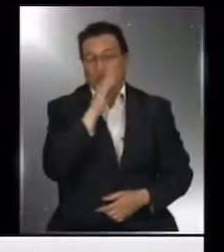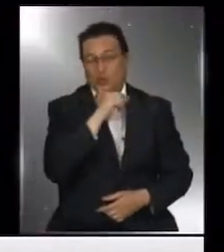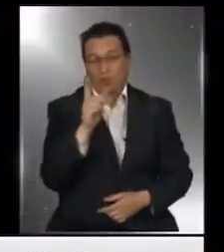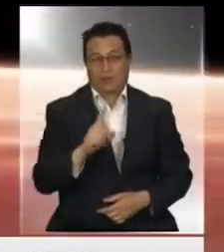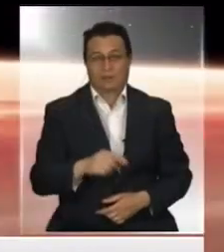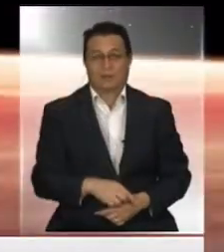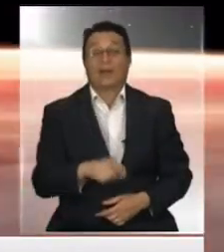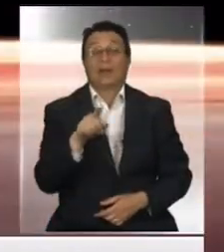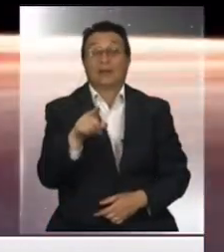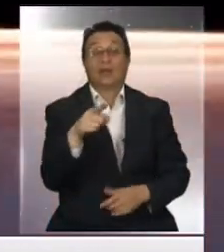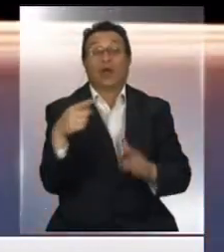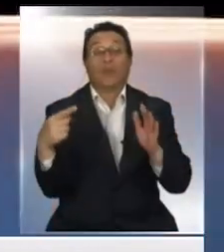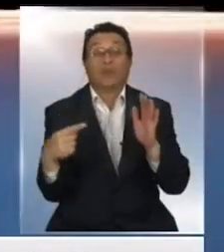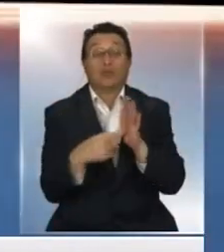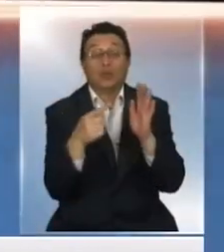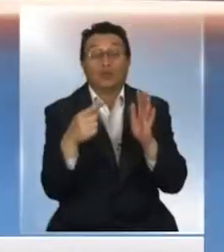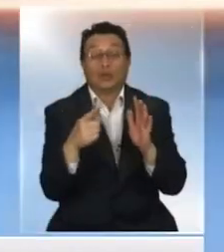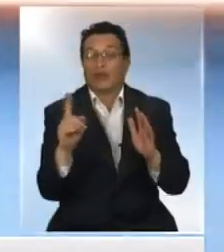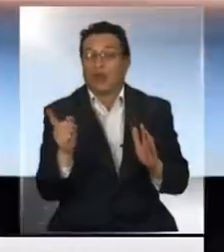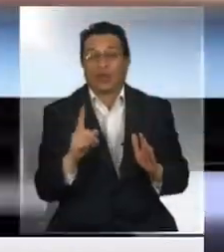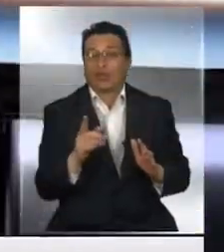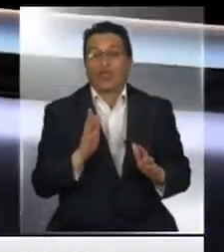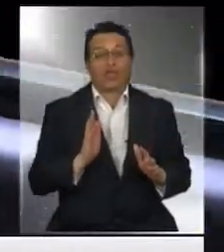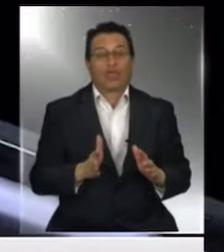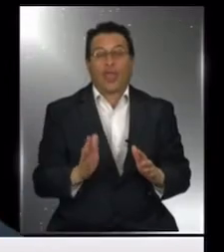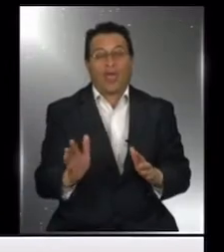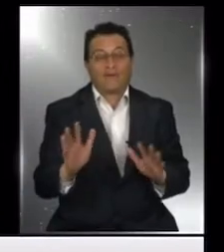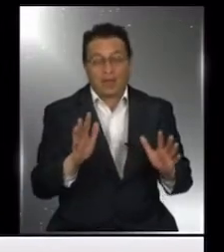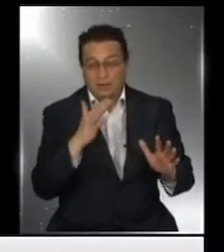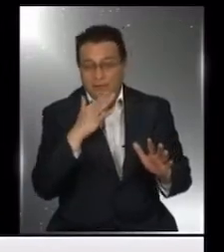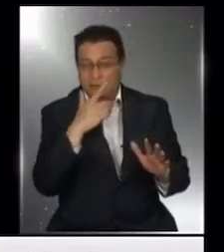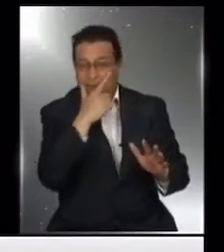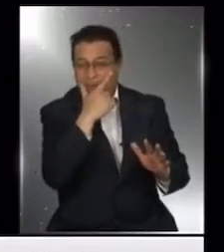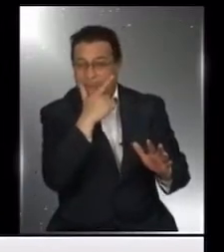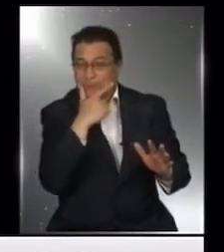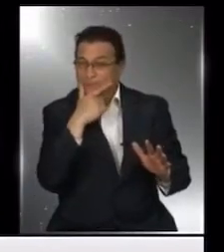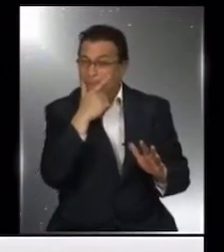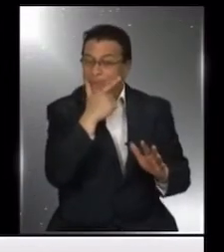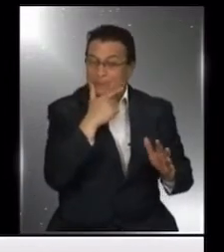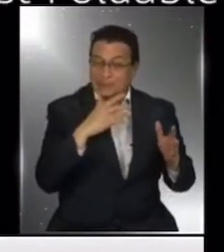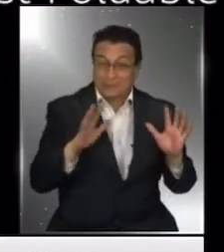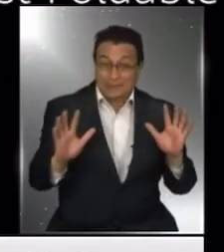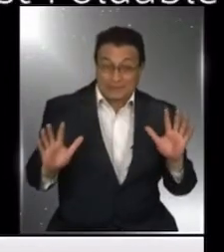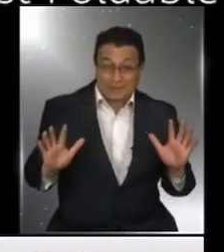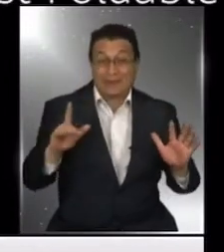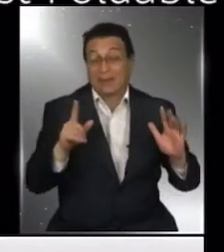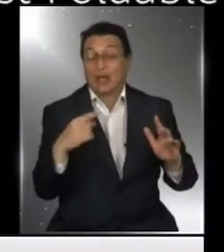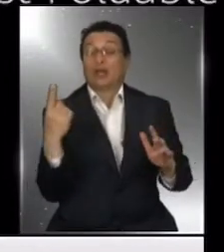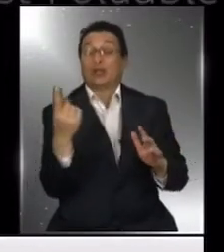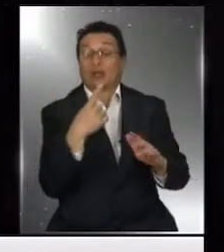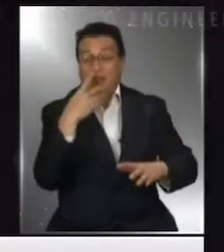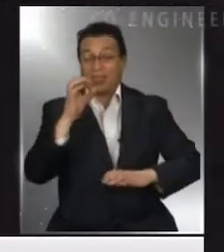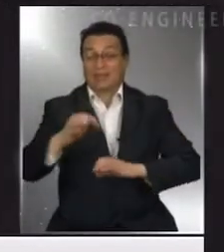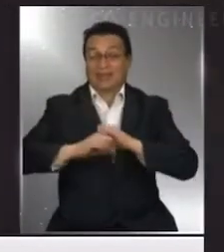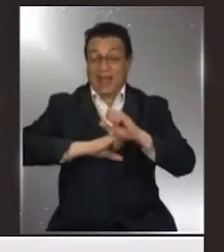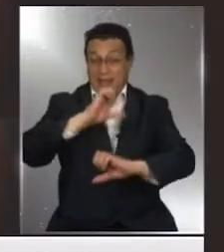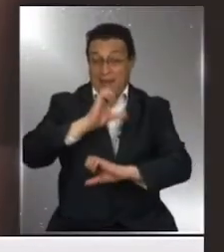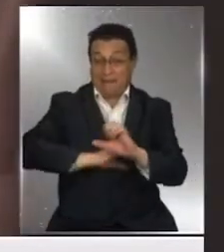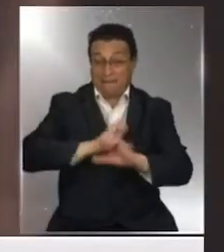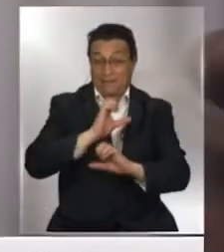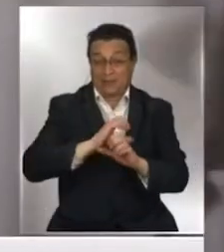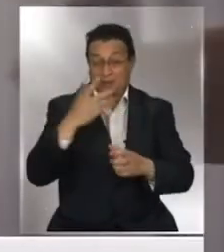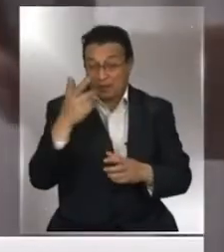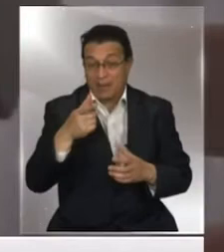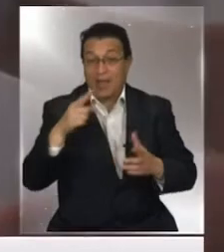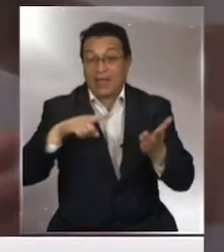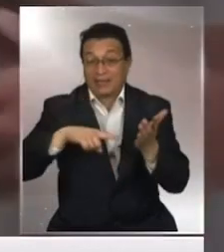Ese punto al final, ese todavía deja un pequeño espacio de incertidumbre, porque también sabemos que todas estas empresas tecnológicas en la búsqueda de